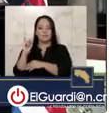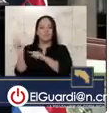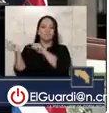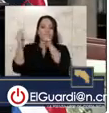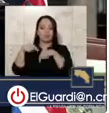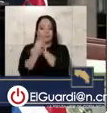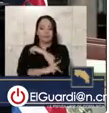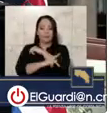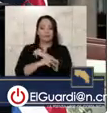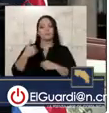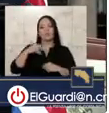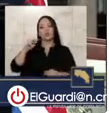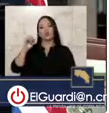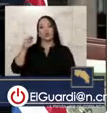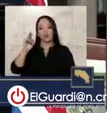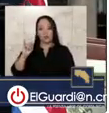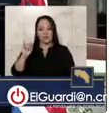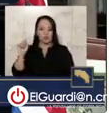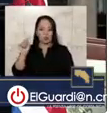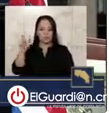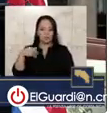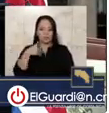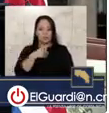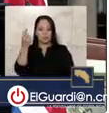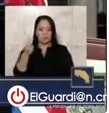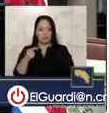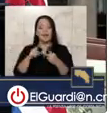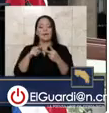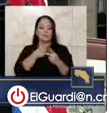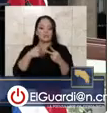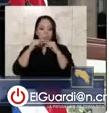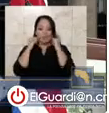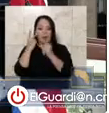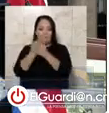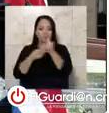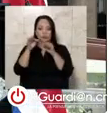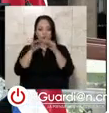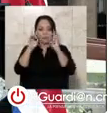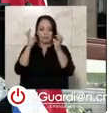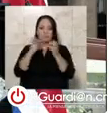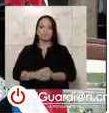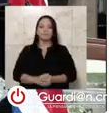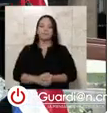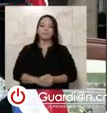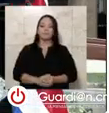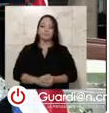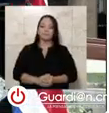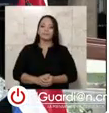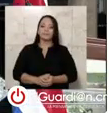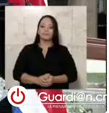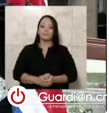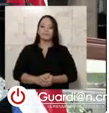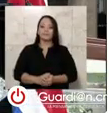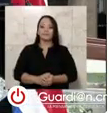El señor Nogui Acosta, ministro de Hacienda, y también el presidente de la República nos explican. Bienvenido, don Nogui,